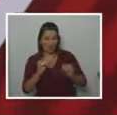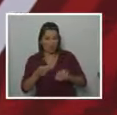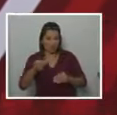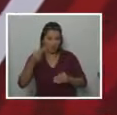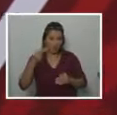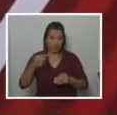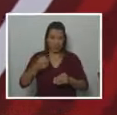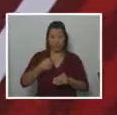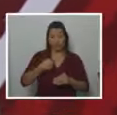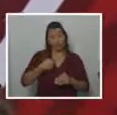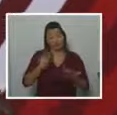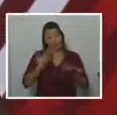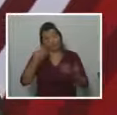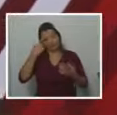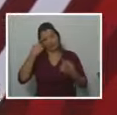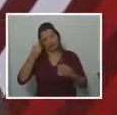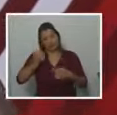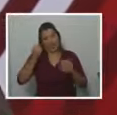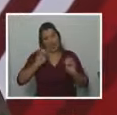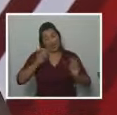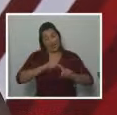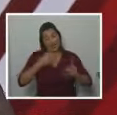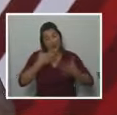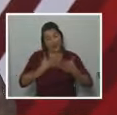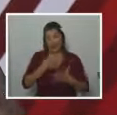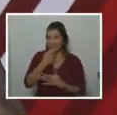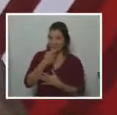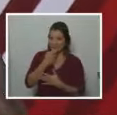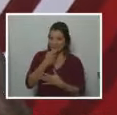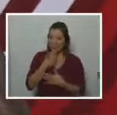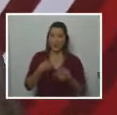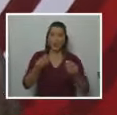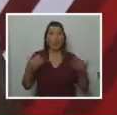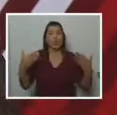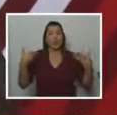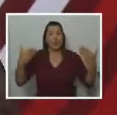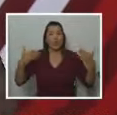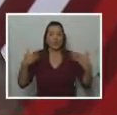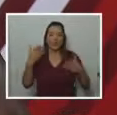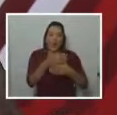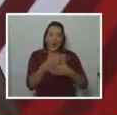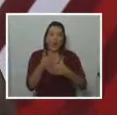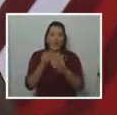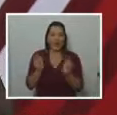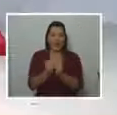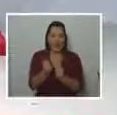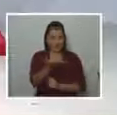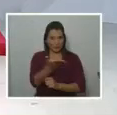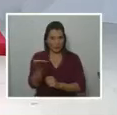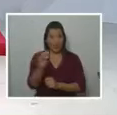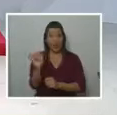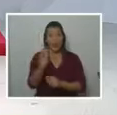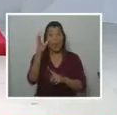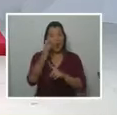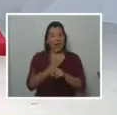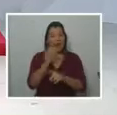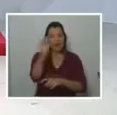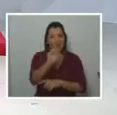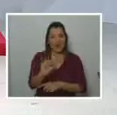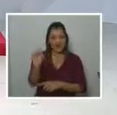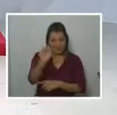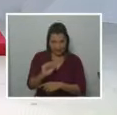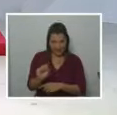bueno. El día de hoy muy contento de estar compartiendo con ustedes como cada sábado, y es que cada sábado el que tenemos la